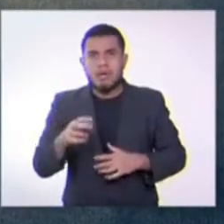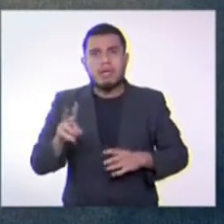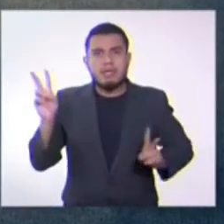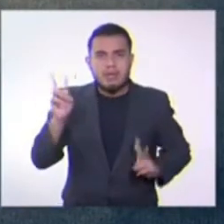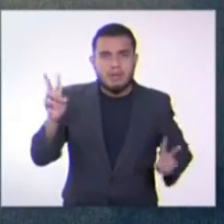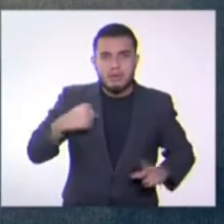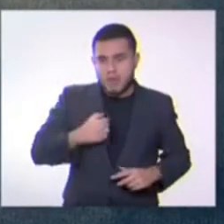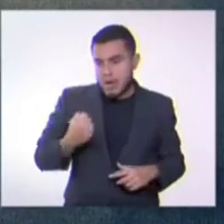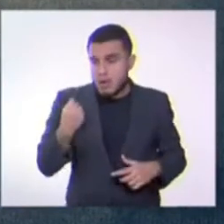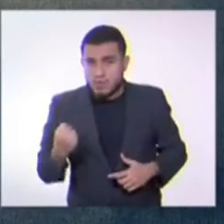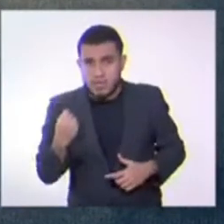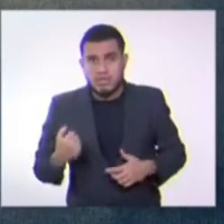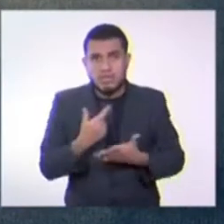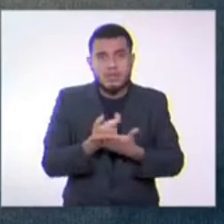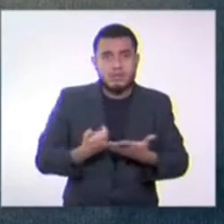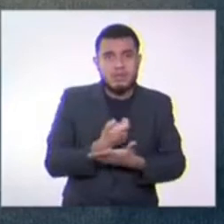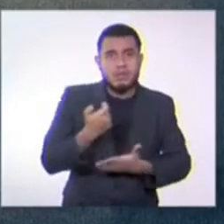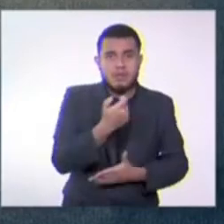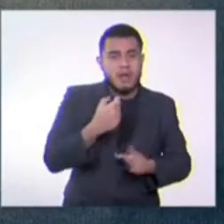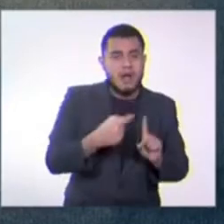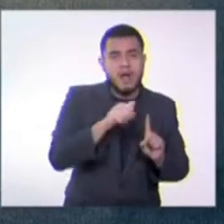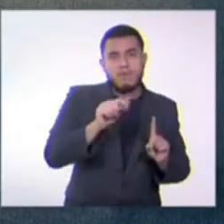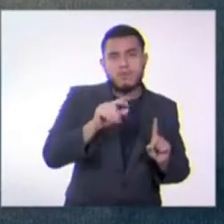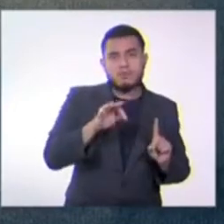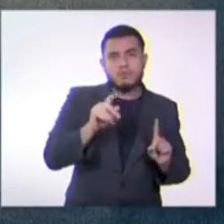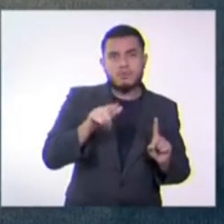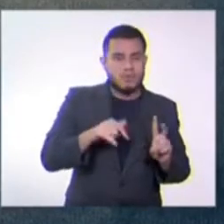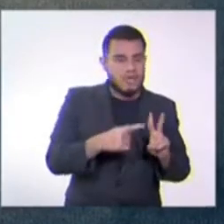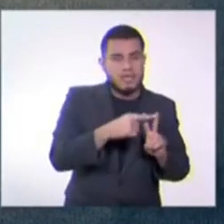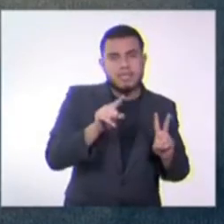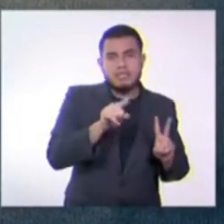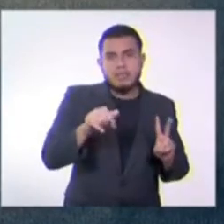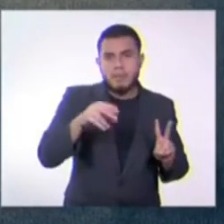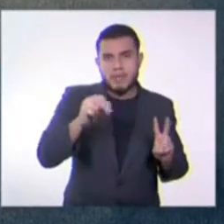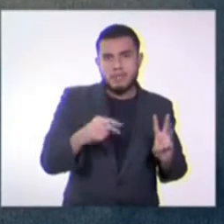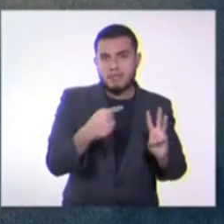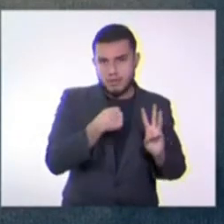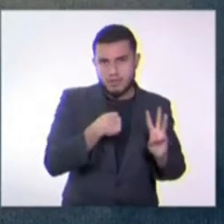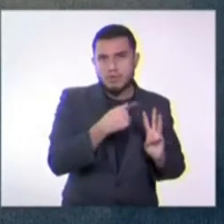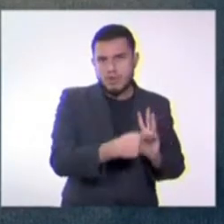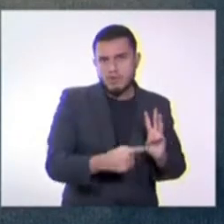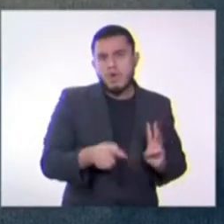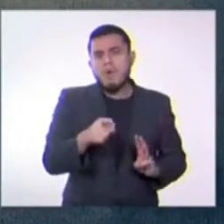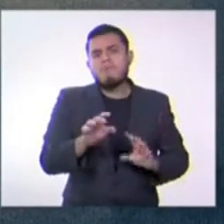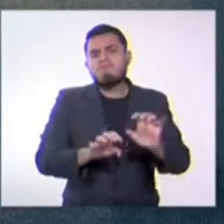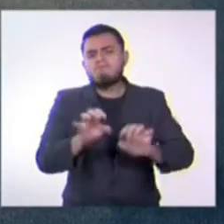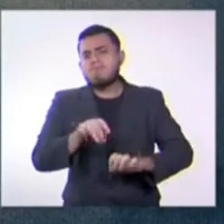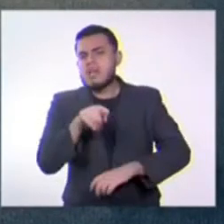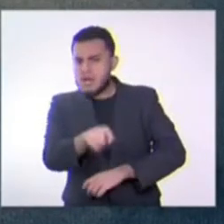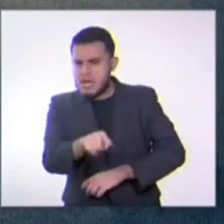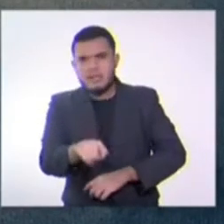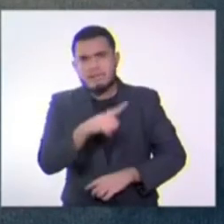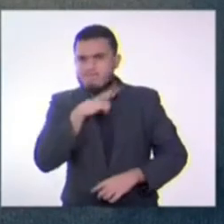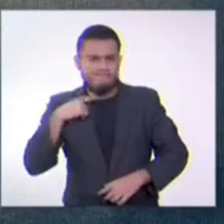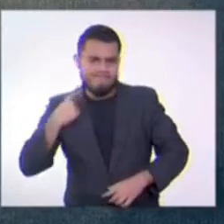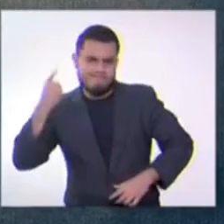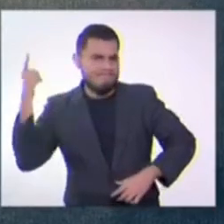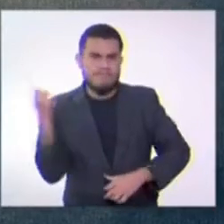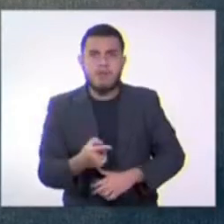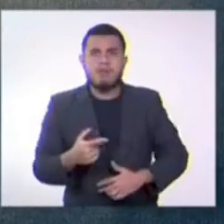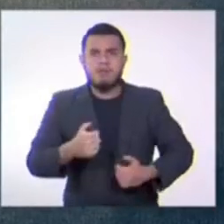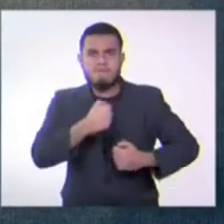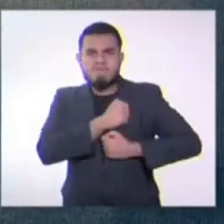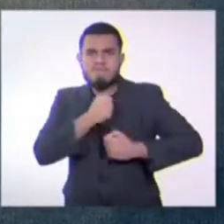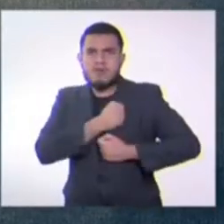estudiantes universitarios Alfonso Luna y Mario Zapata. Fui juzgado y condenado por un tribunal militar a